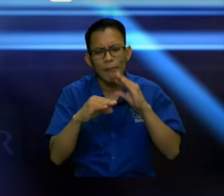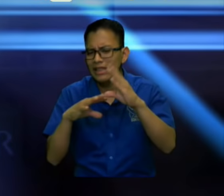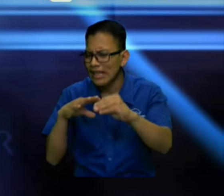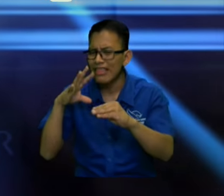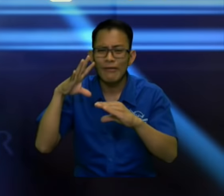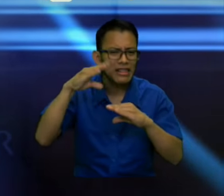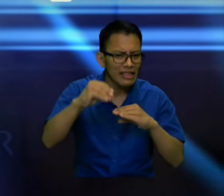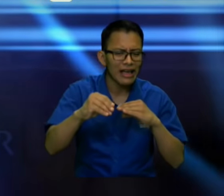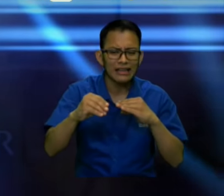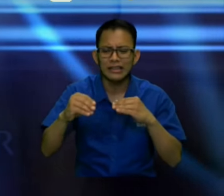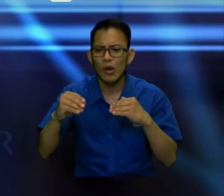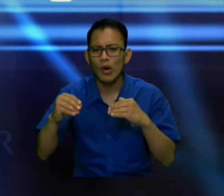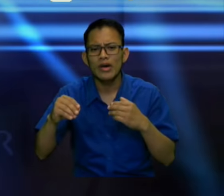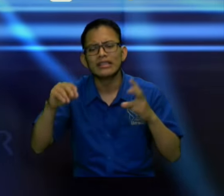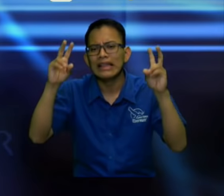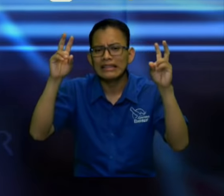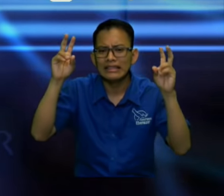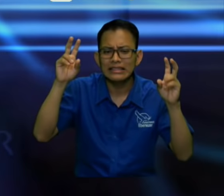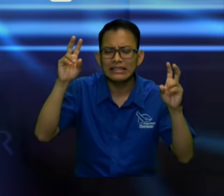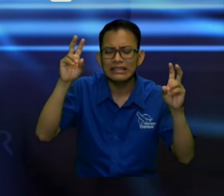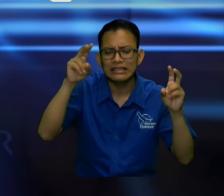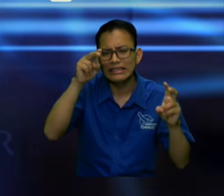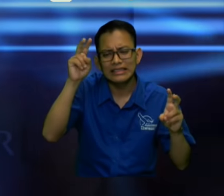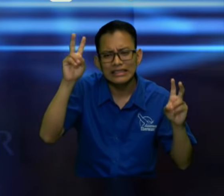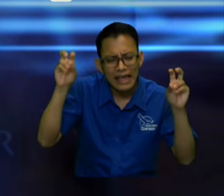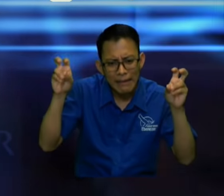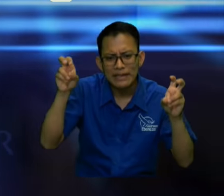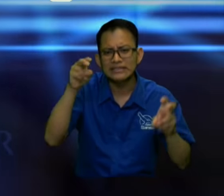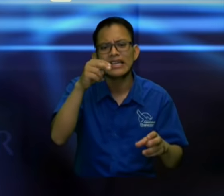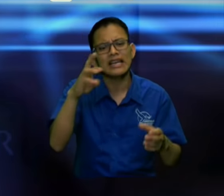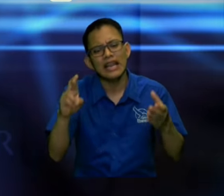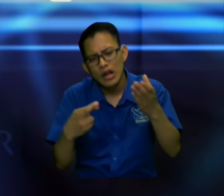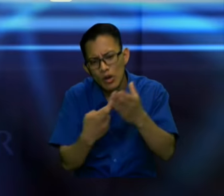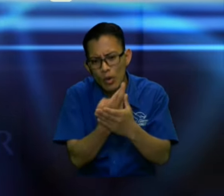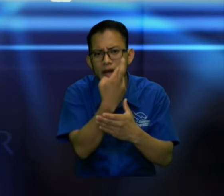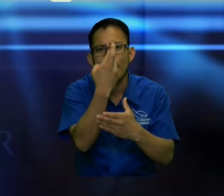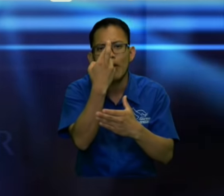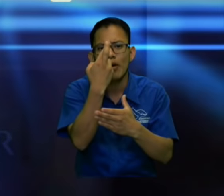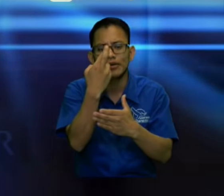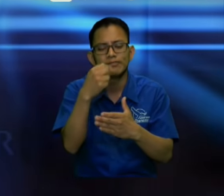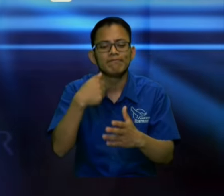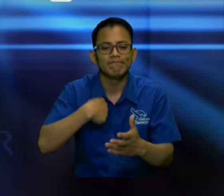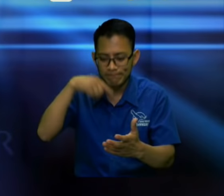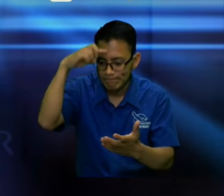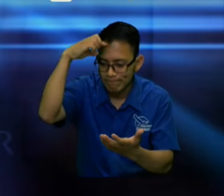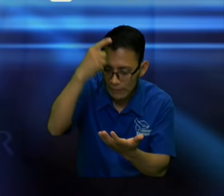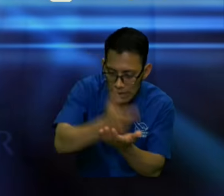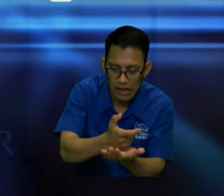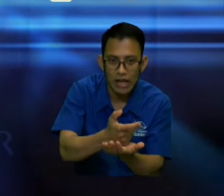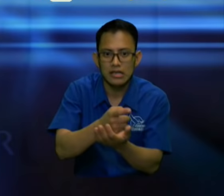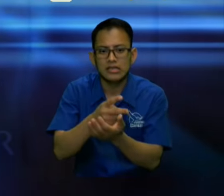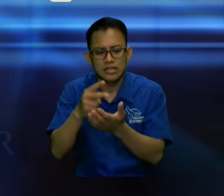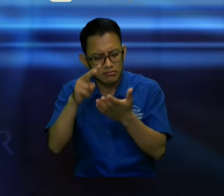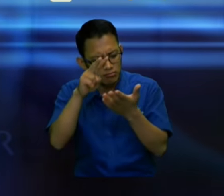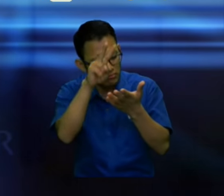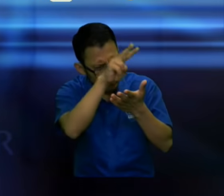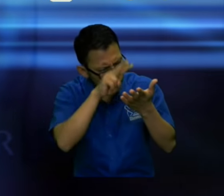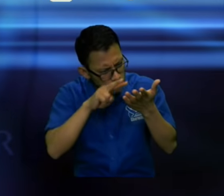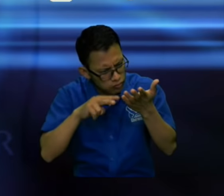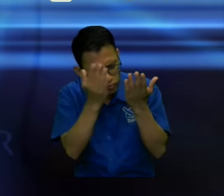acerca del renuevo, ¿verdad? Y creo que lo hemos visto desde